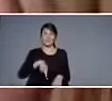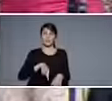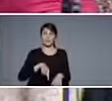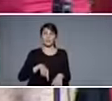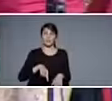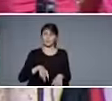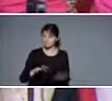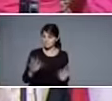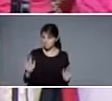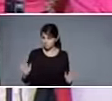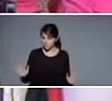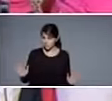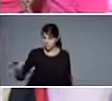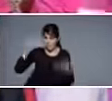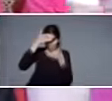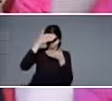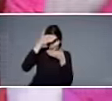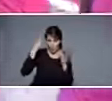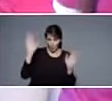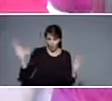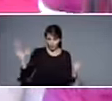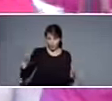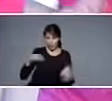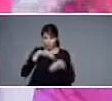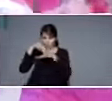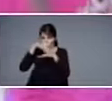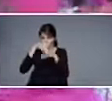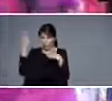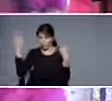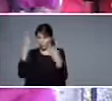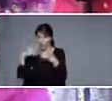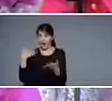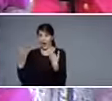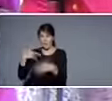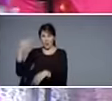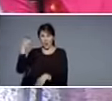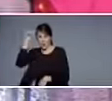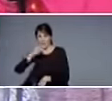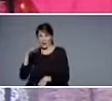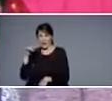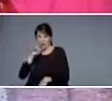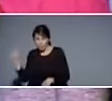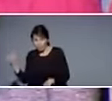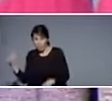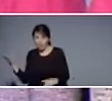pasa. En Marruecos, volada y hablando con un tío azul.